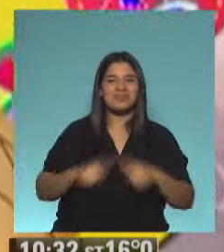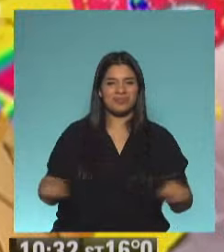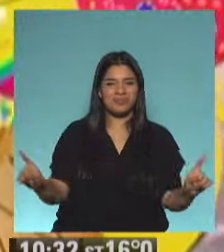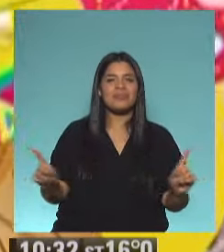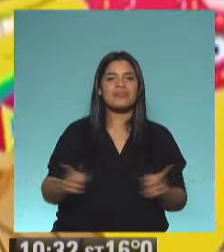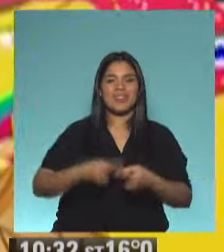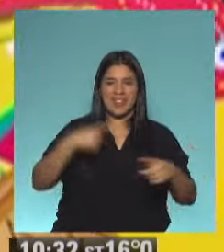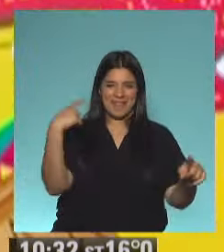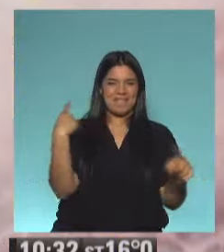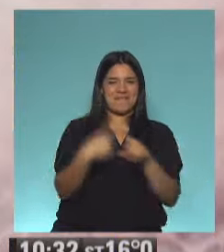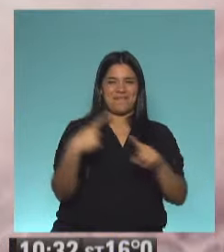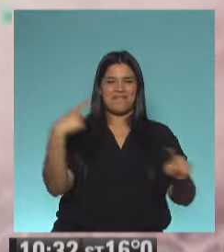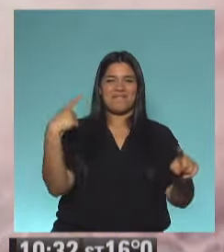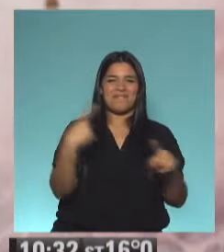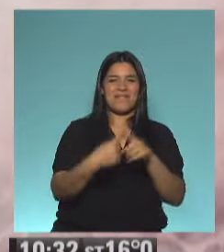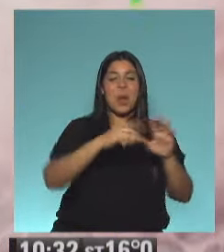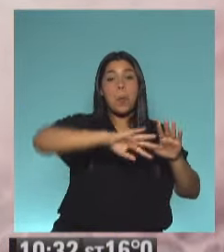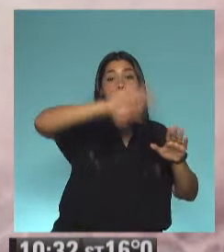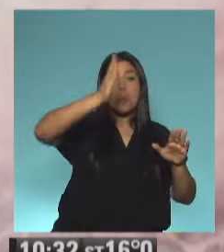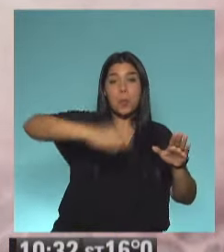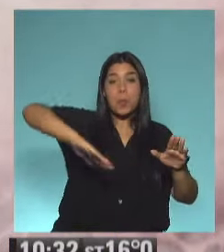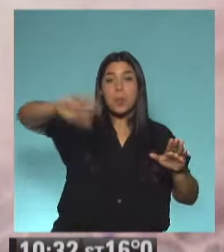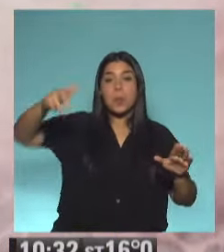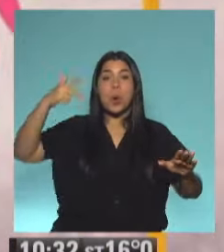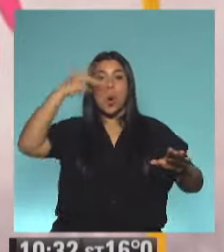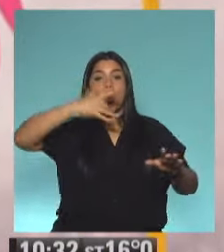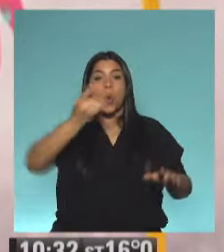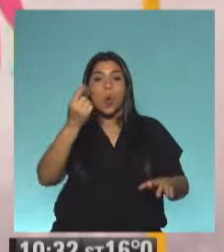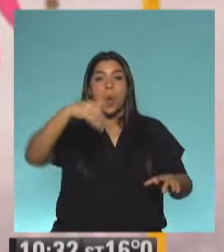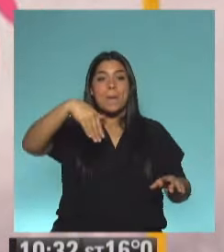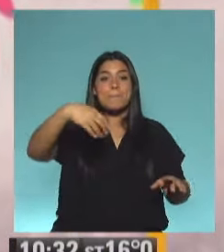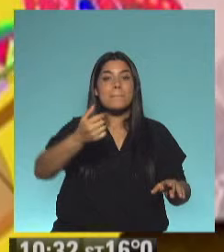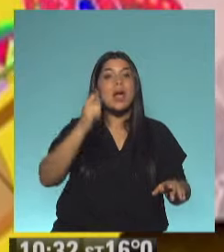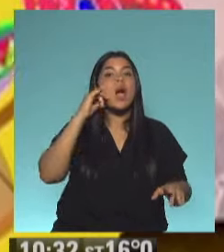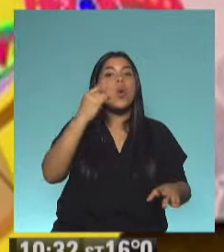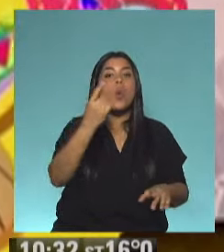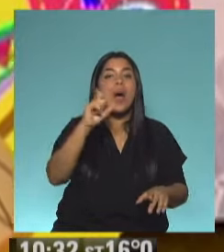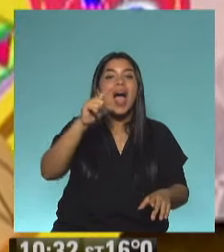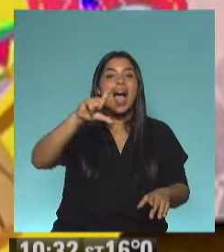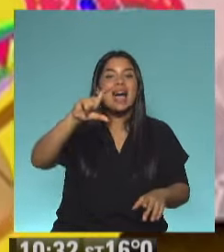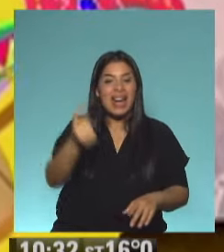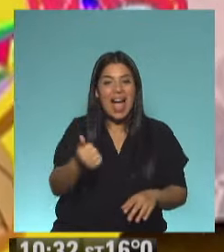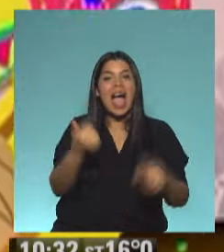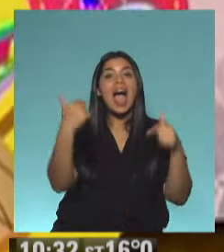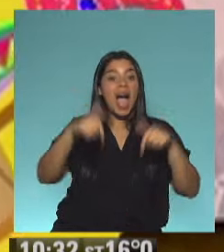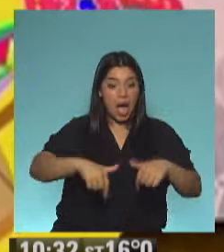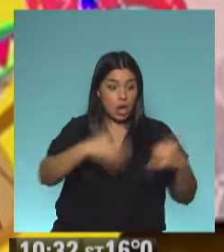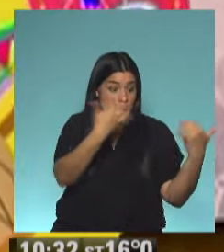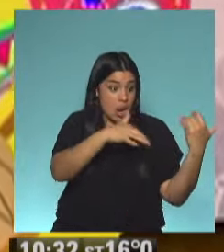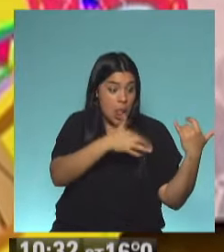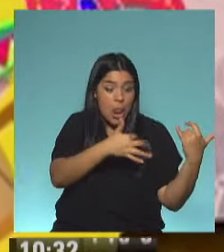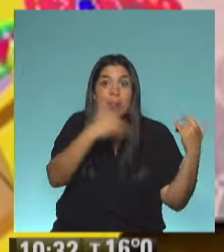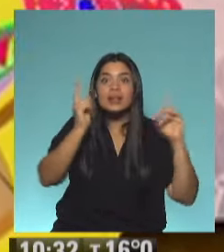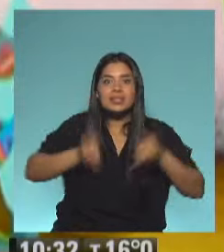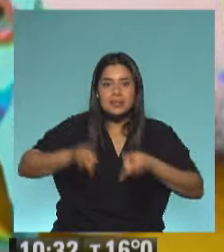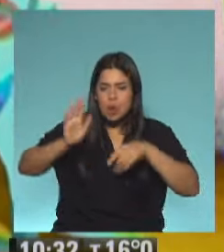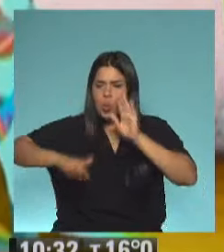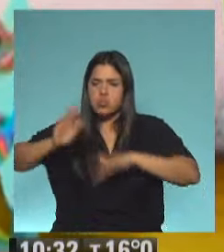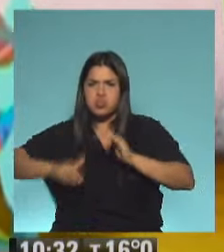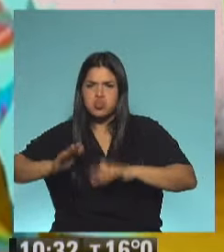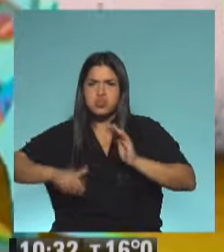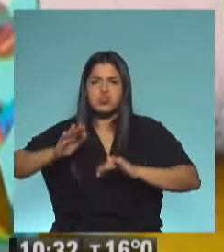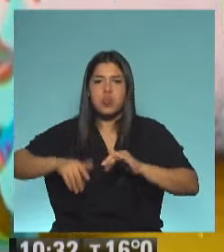Y esta de la quebrada un mahuaqueño para cantar. El que echara muy bombo